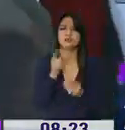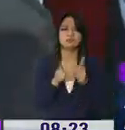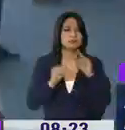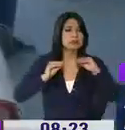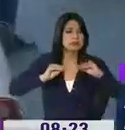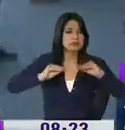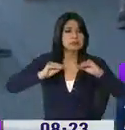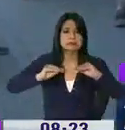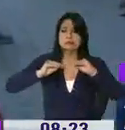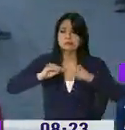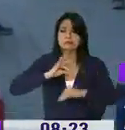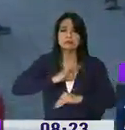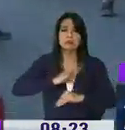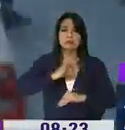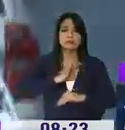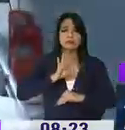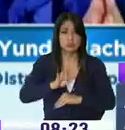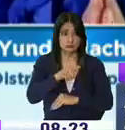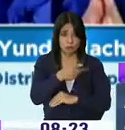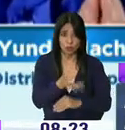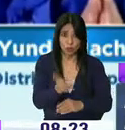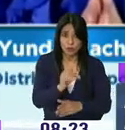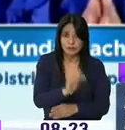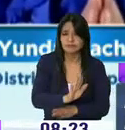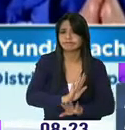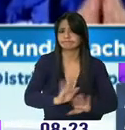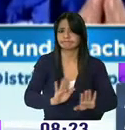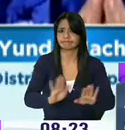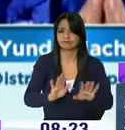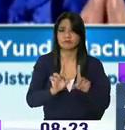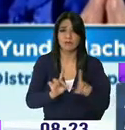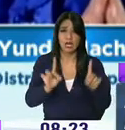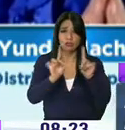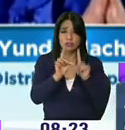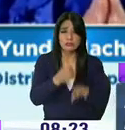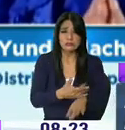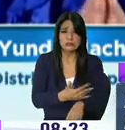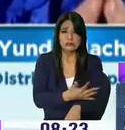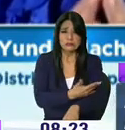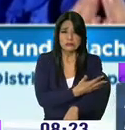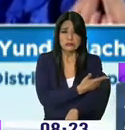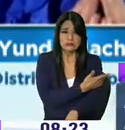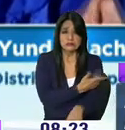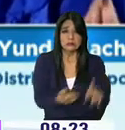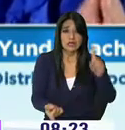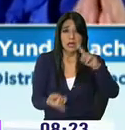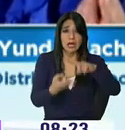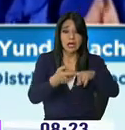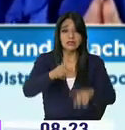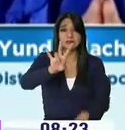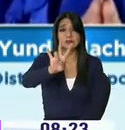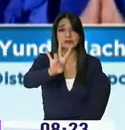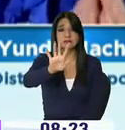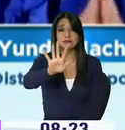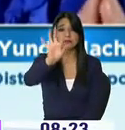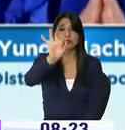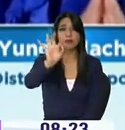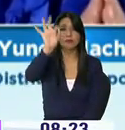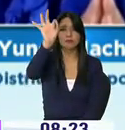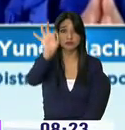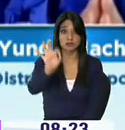ciudadana para evitar estos casos. Tenemos datos escalofriantes que hasta el 75% de